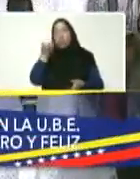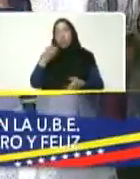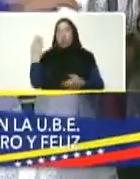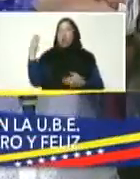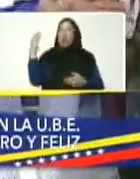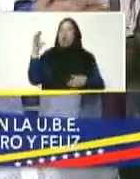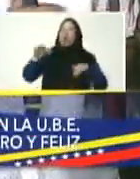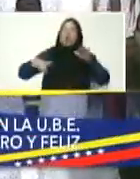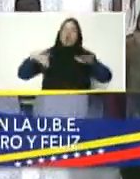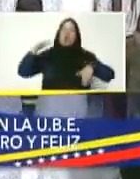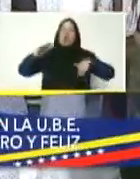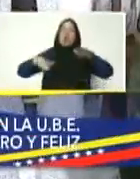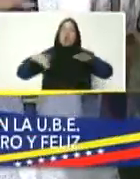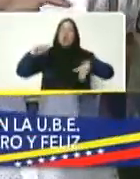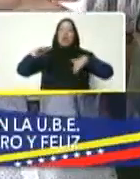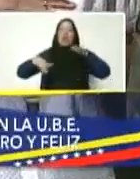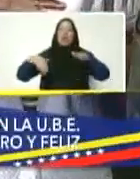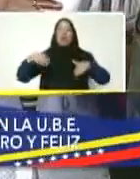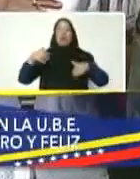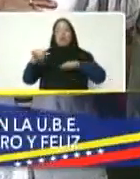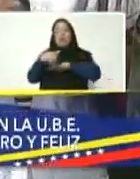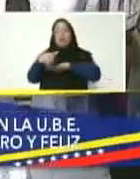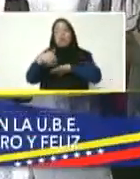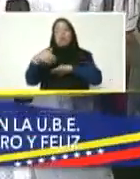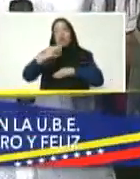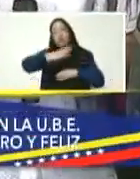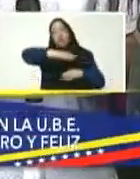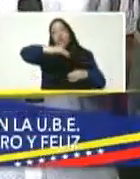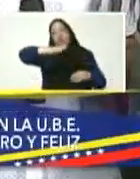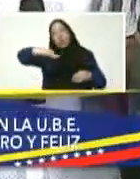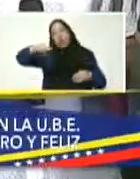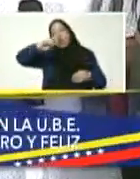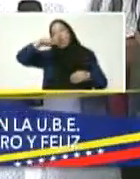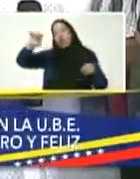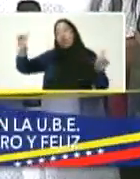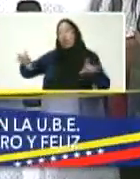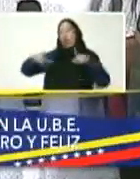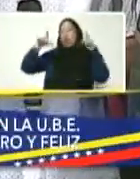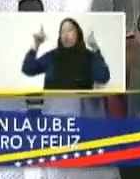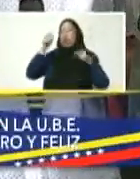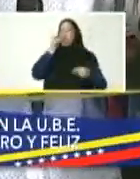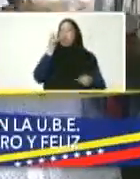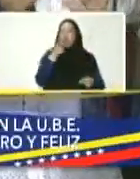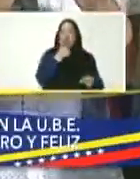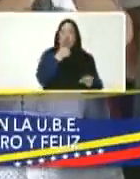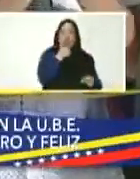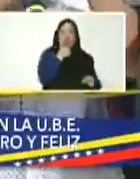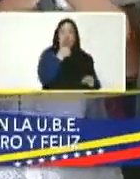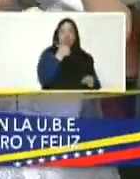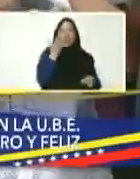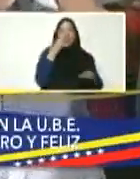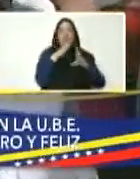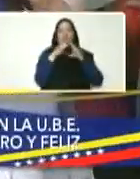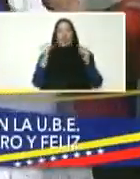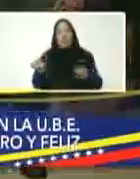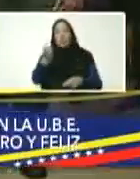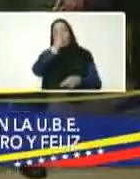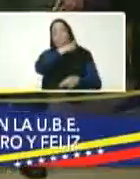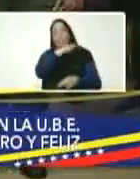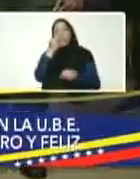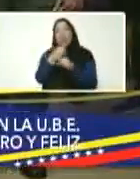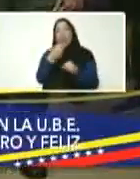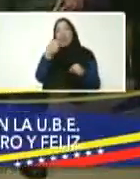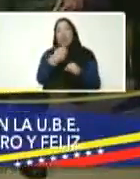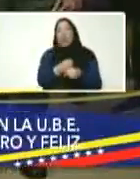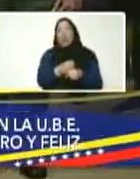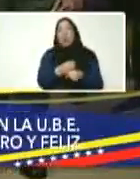en la ciudad vacacional Los Caracas, a la orilla del mar, en esta Guaira hermosa, presidente, y premiar a todos los directivos que han trabajado